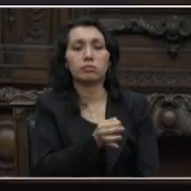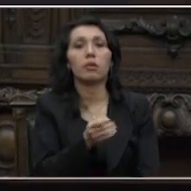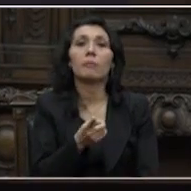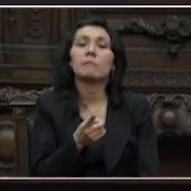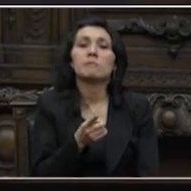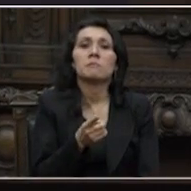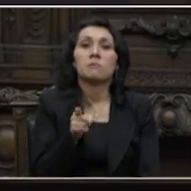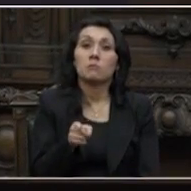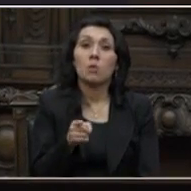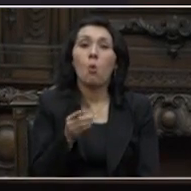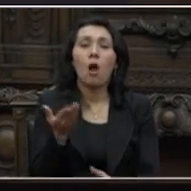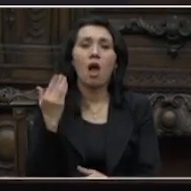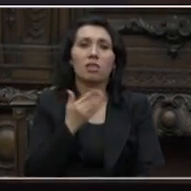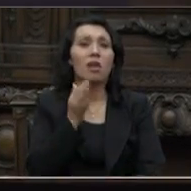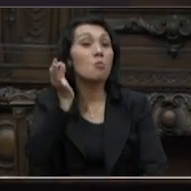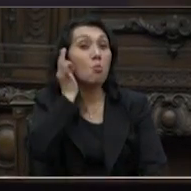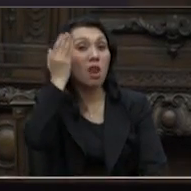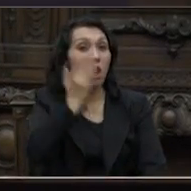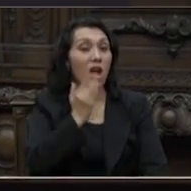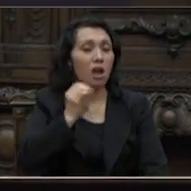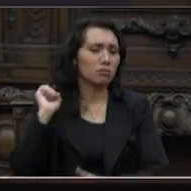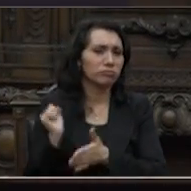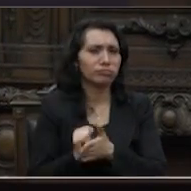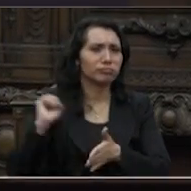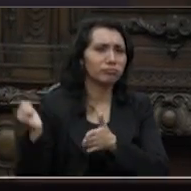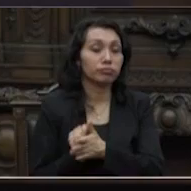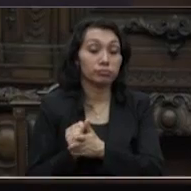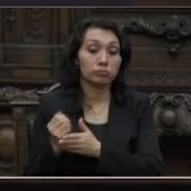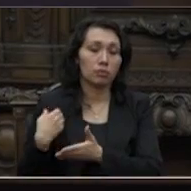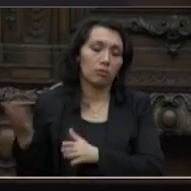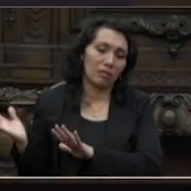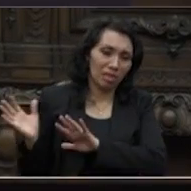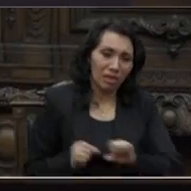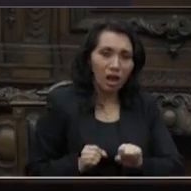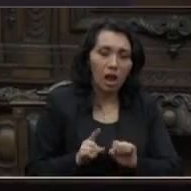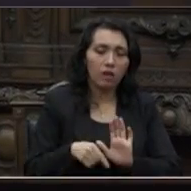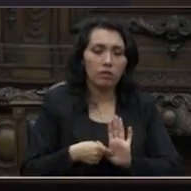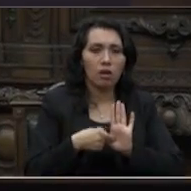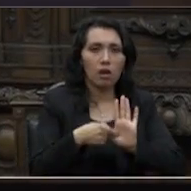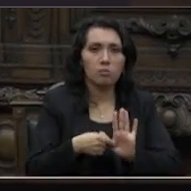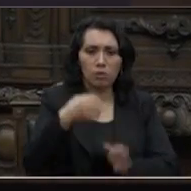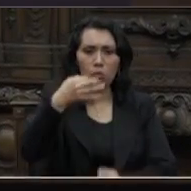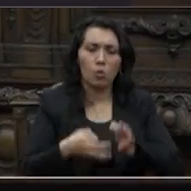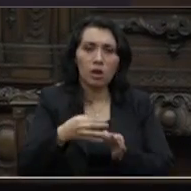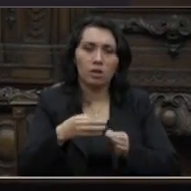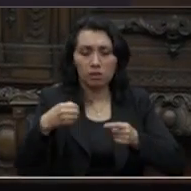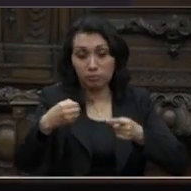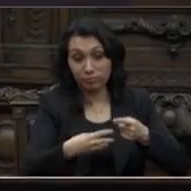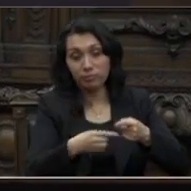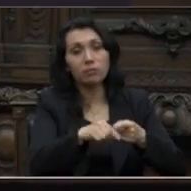fueron el feminismo negro, lo traemos y lo ponemos en una categoría jurídica que lo